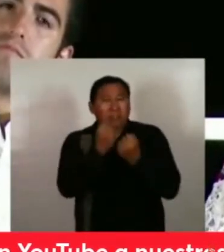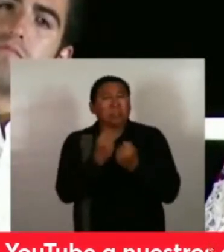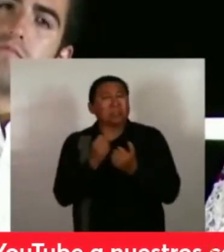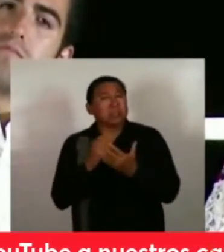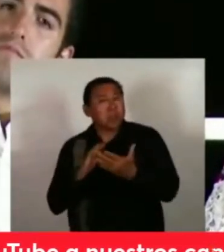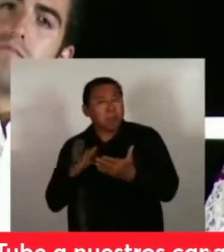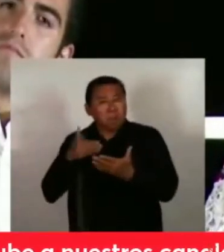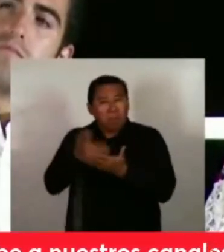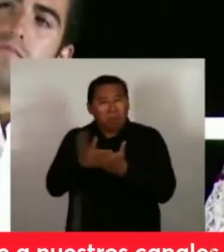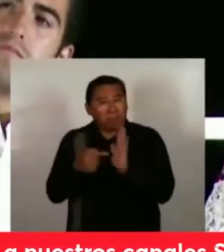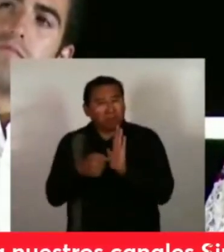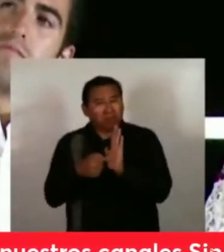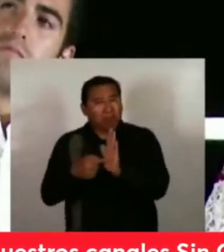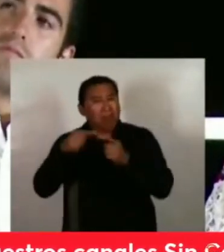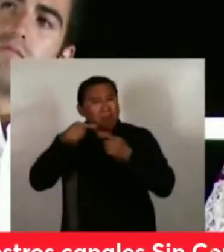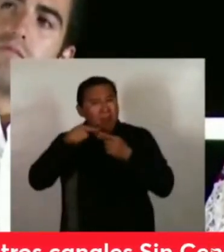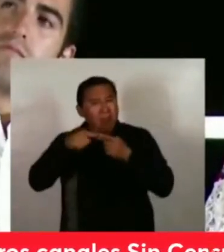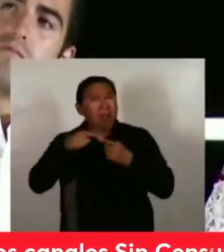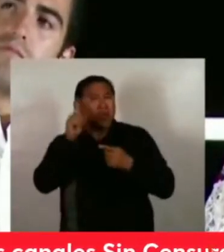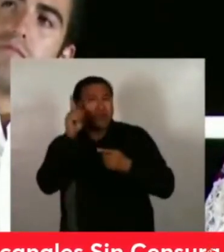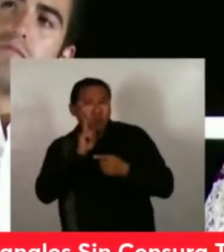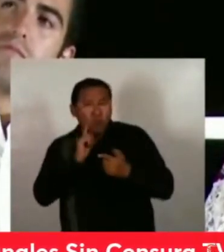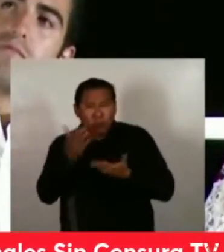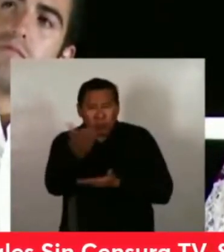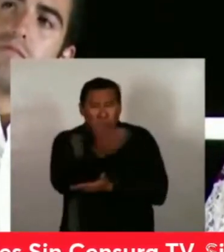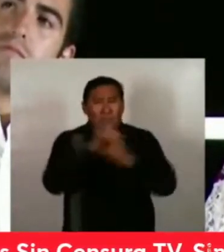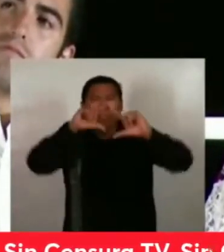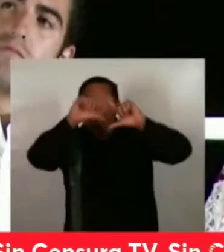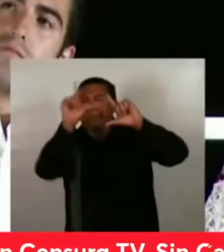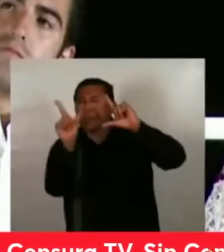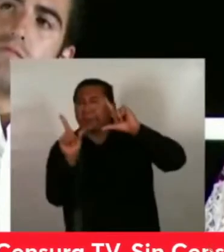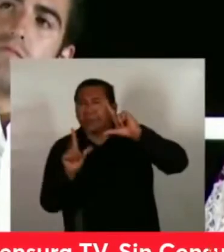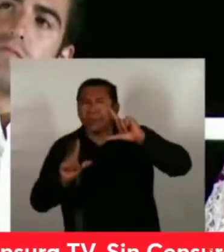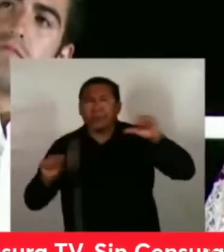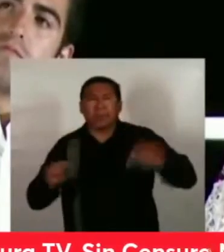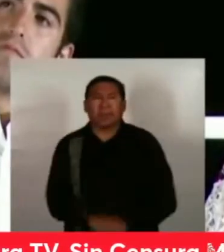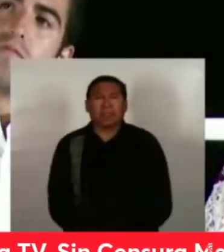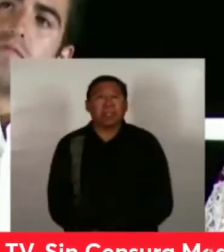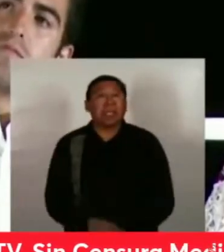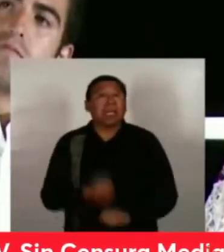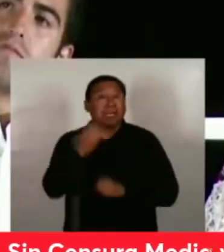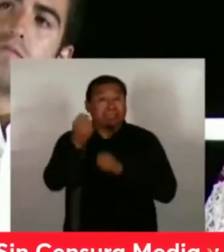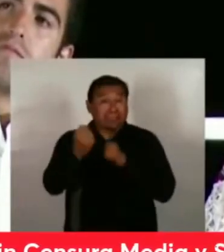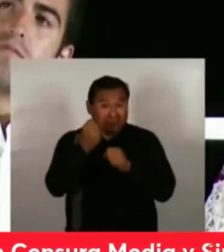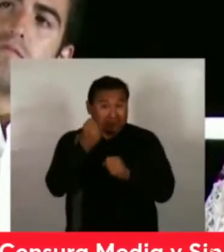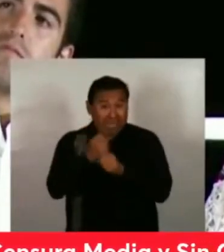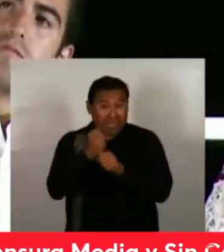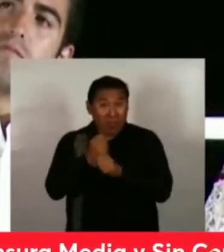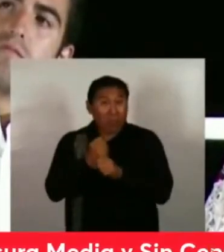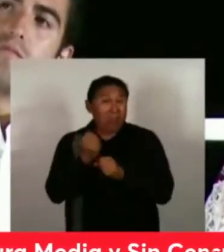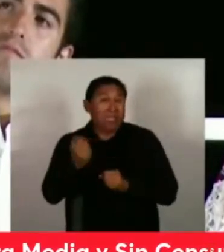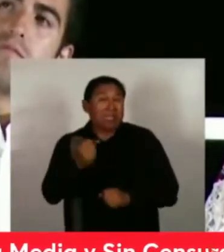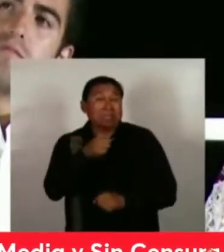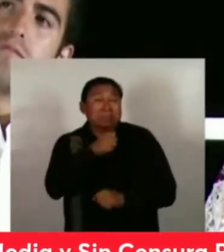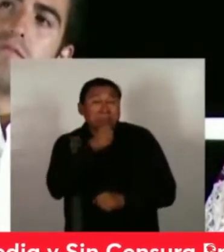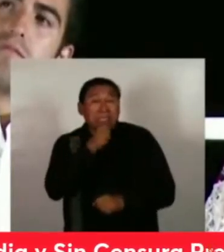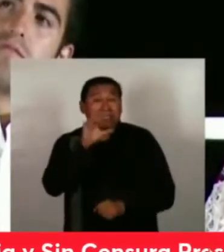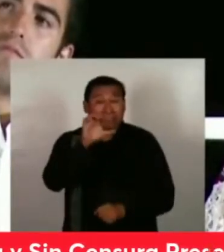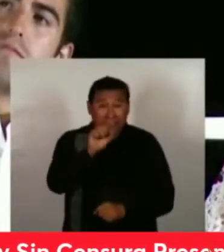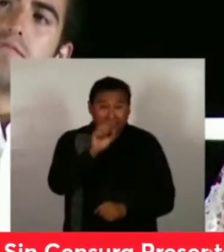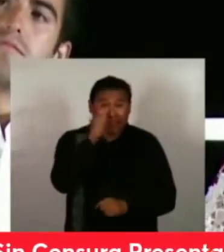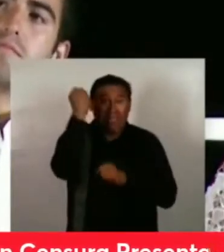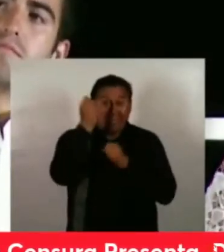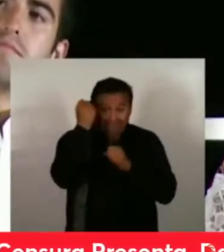que reconozcamos a todas las mujeres de México cuando llegan a la edad de adulta mayor, a los 60